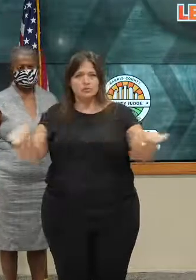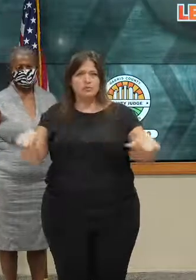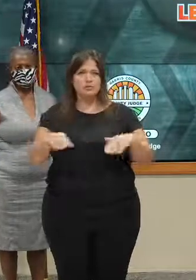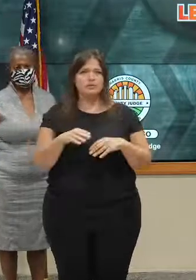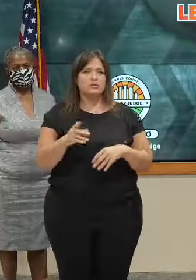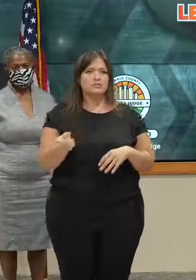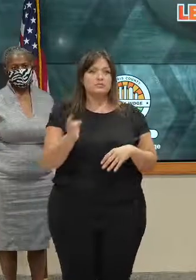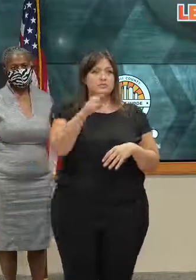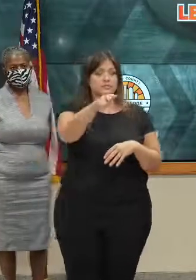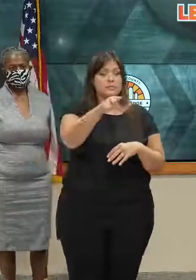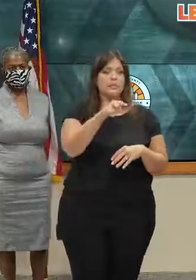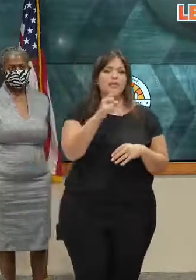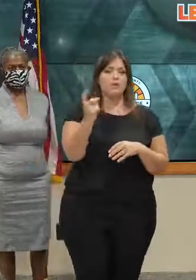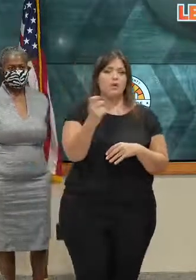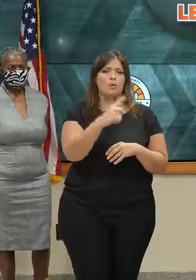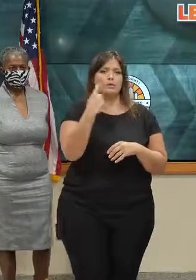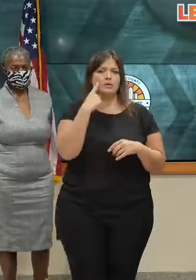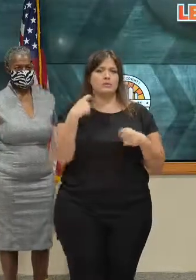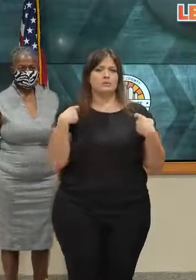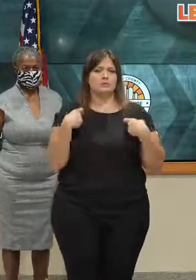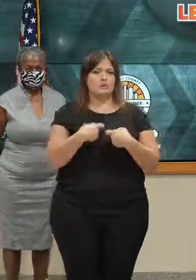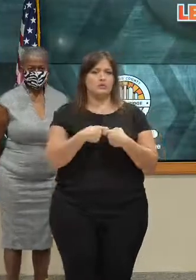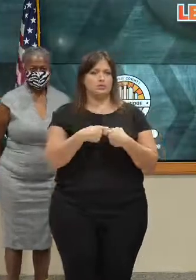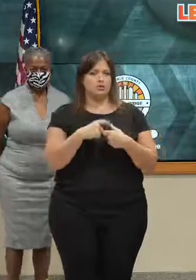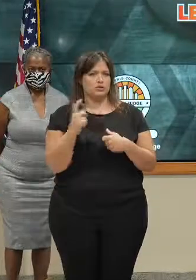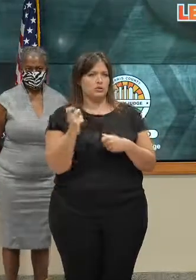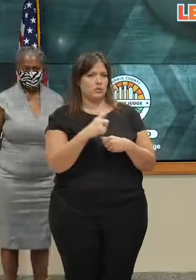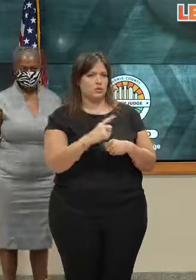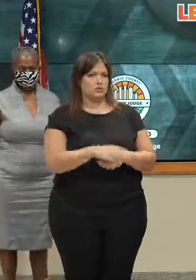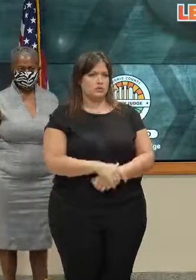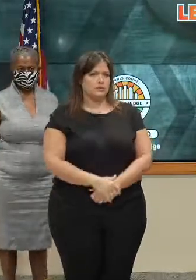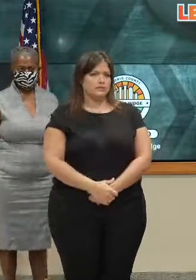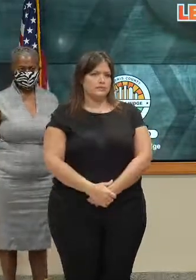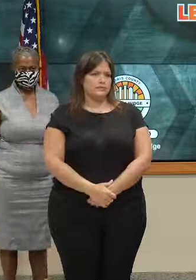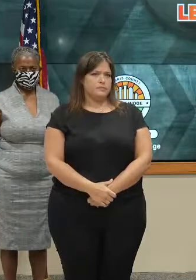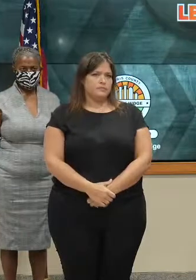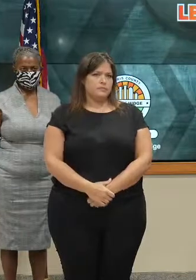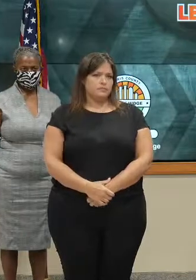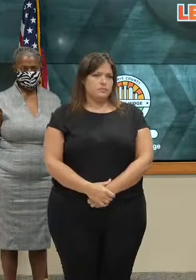En español, Lina, ¿es posible